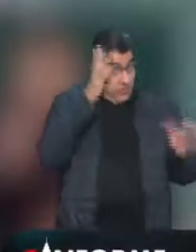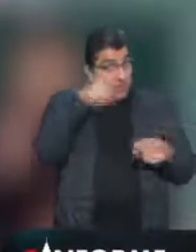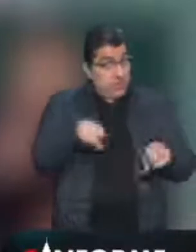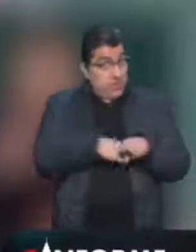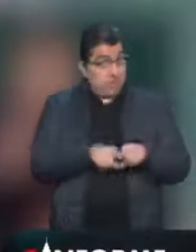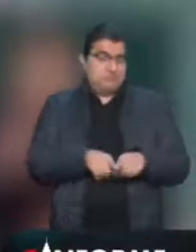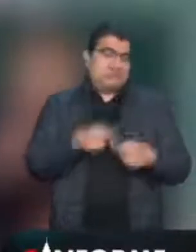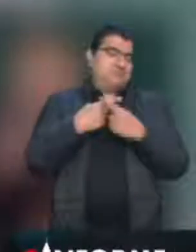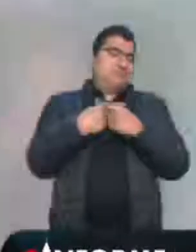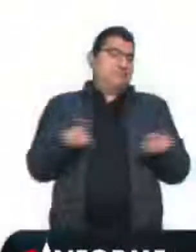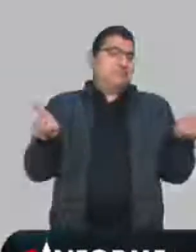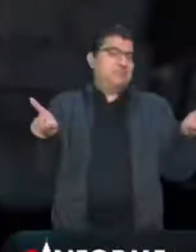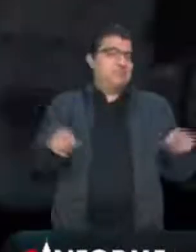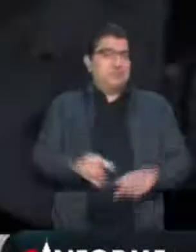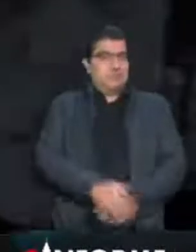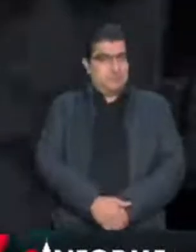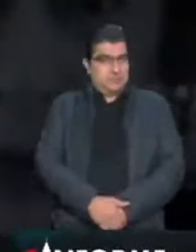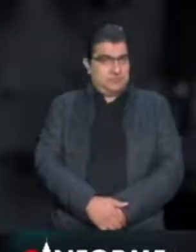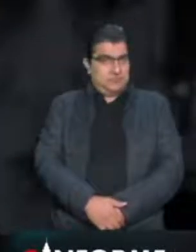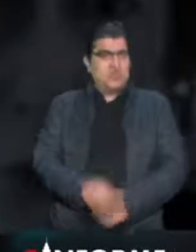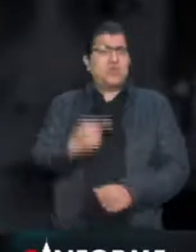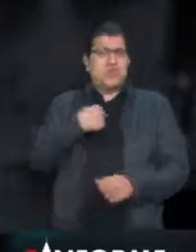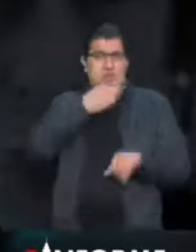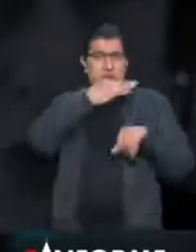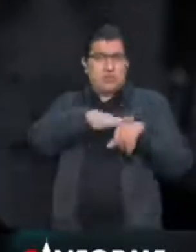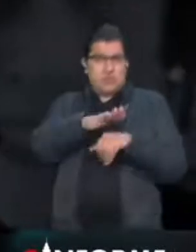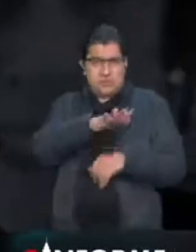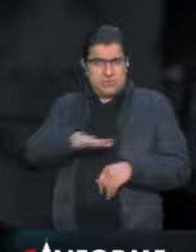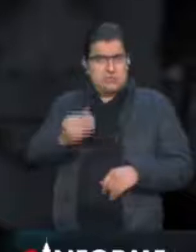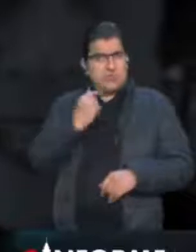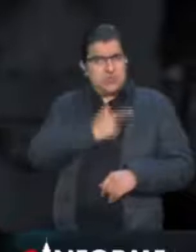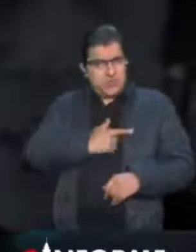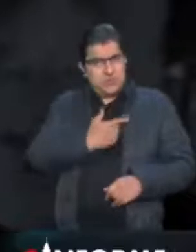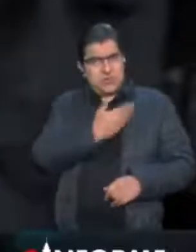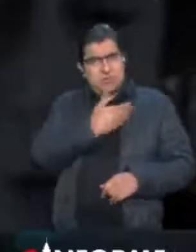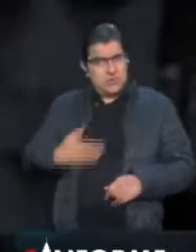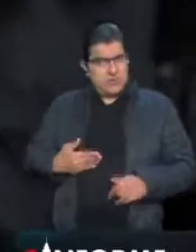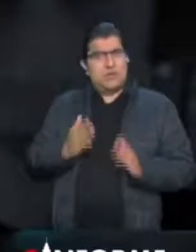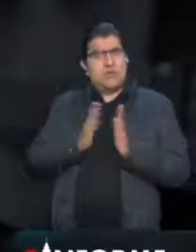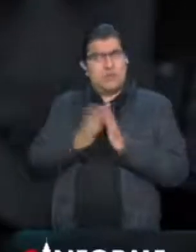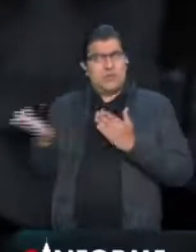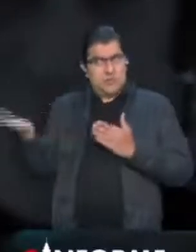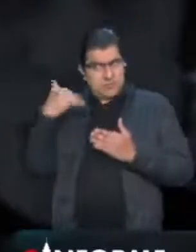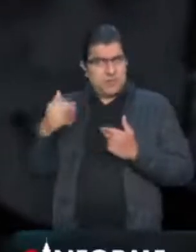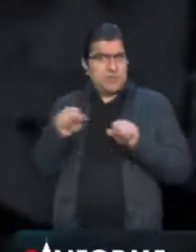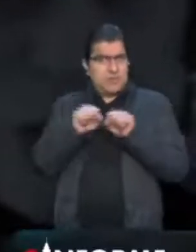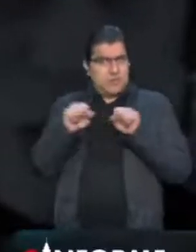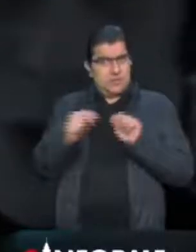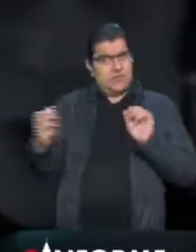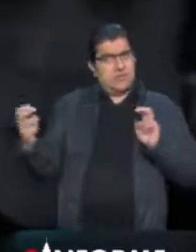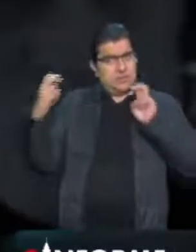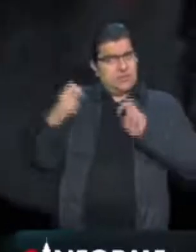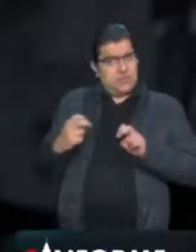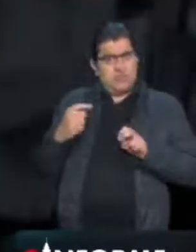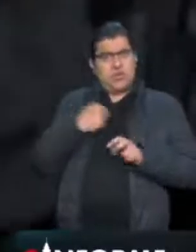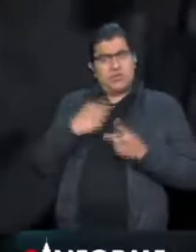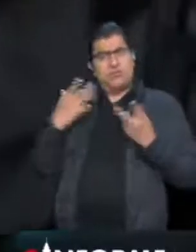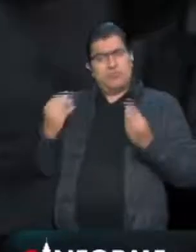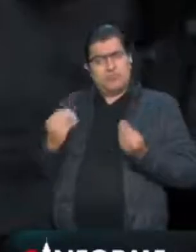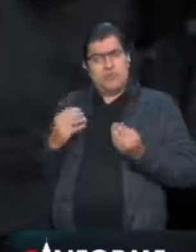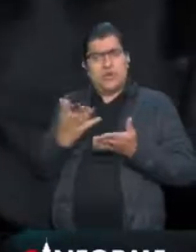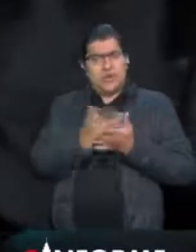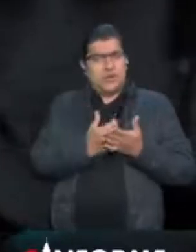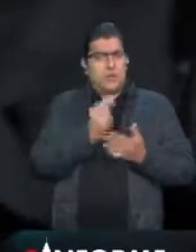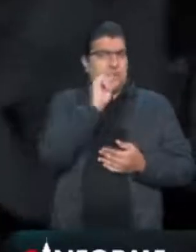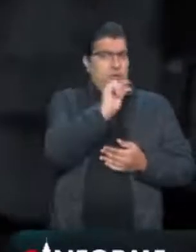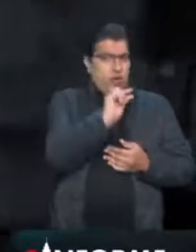Ahí hay una diferencia. Yo invito con mucho gusto al presidente a mi aula, donde por cierto gano mucho menos